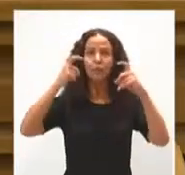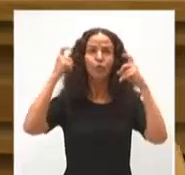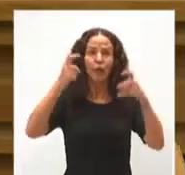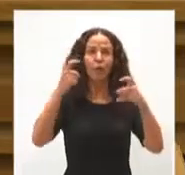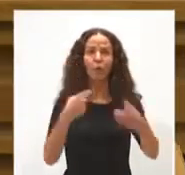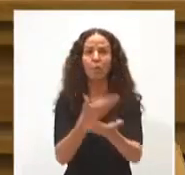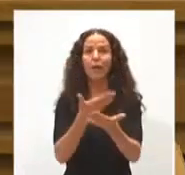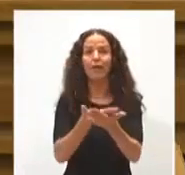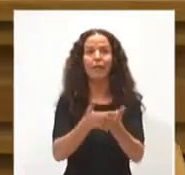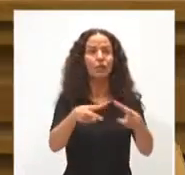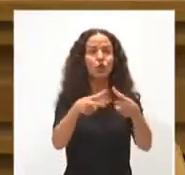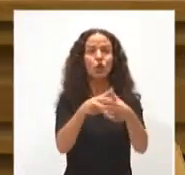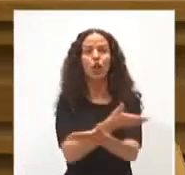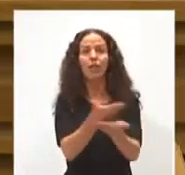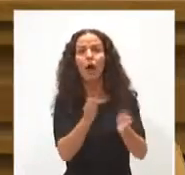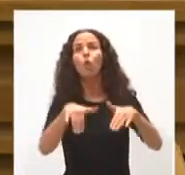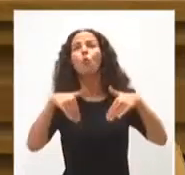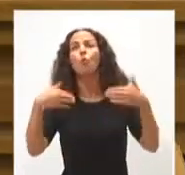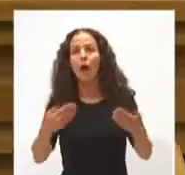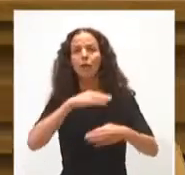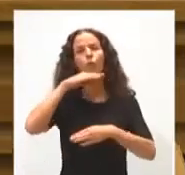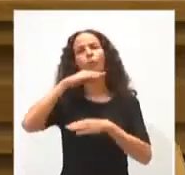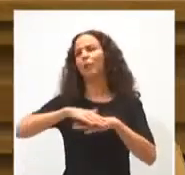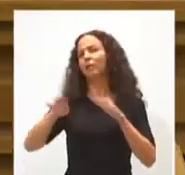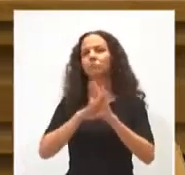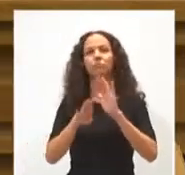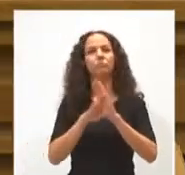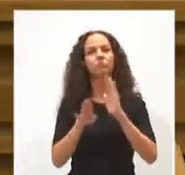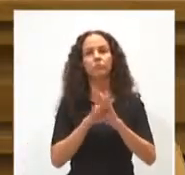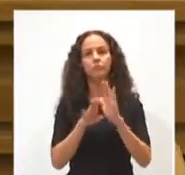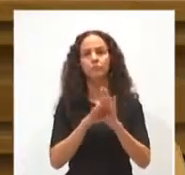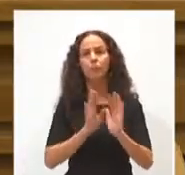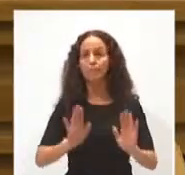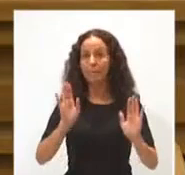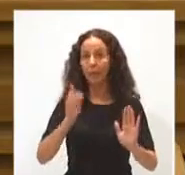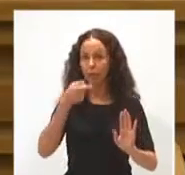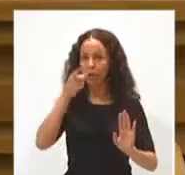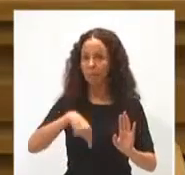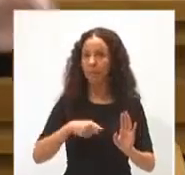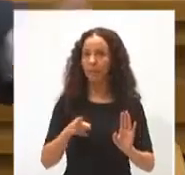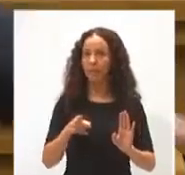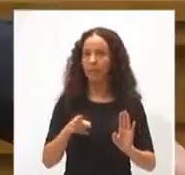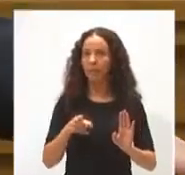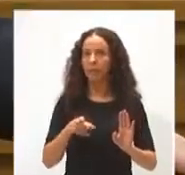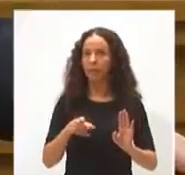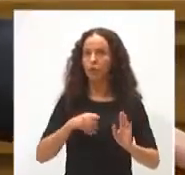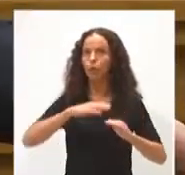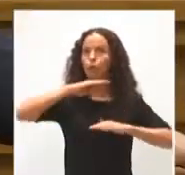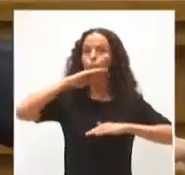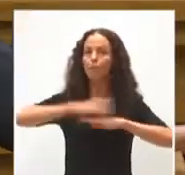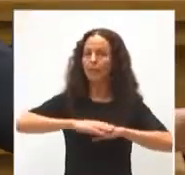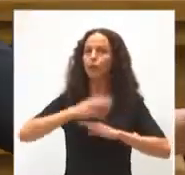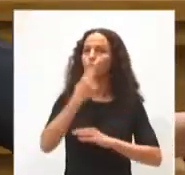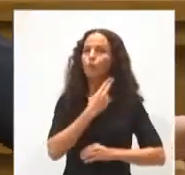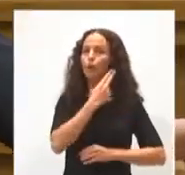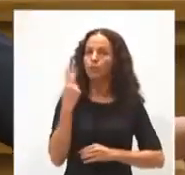es seguir mantenernos en el cumplimiento pero también en el cumplimiento no sólo de la ortodoxa sino de los compromisos